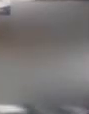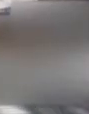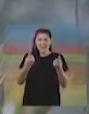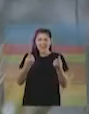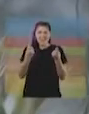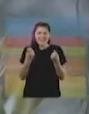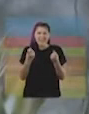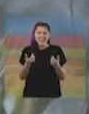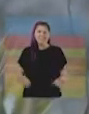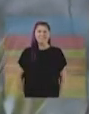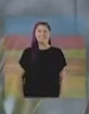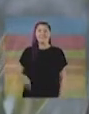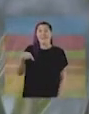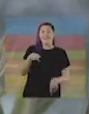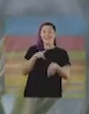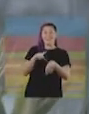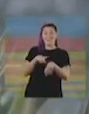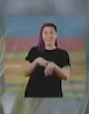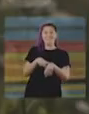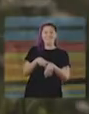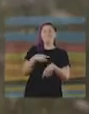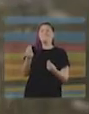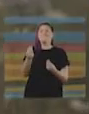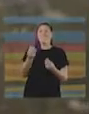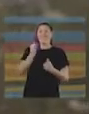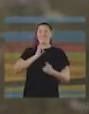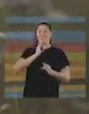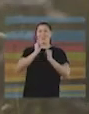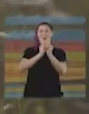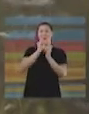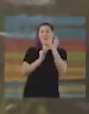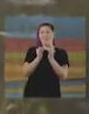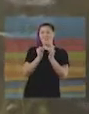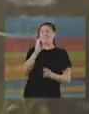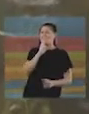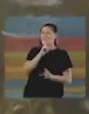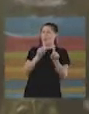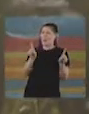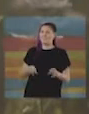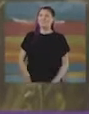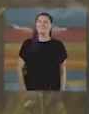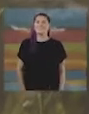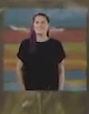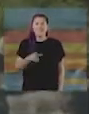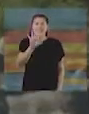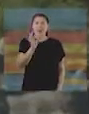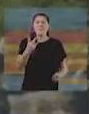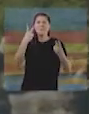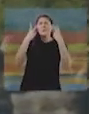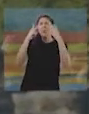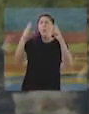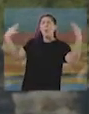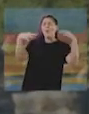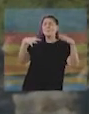profundice el trabajo y nos estemos yendo de a poco de esta pandemia, vamos a tener mucho más presencia diaria y todo el año, ¿no? Que es lo que